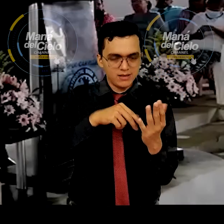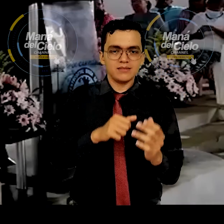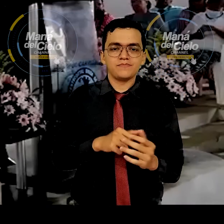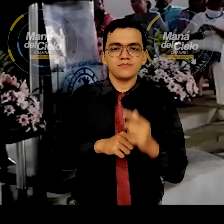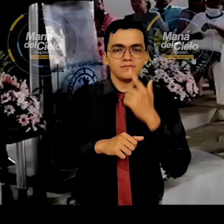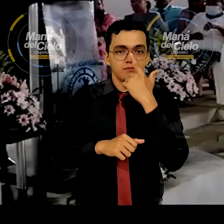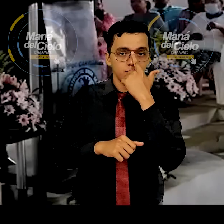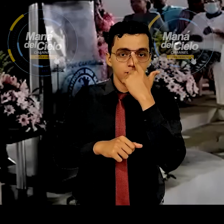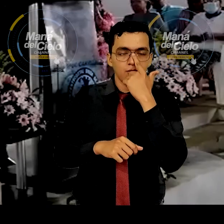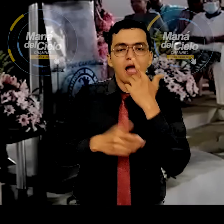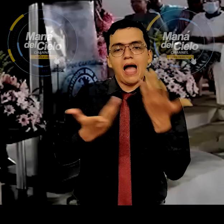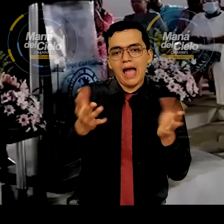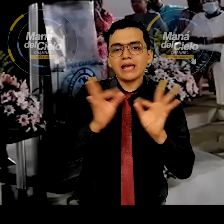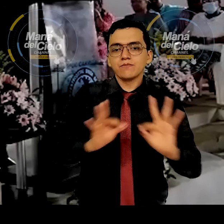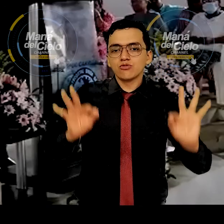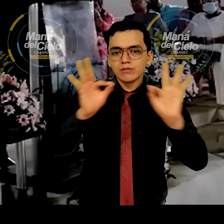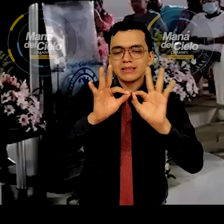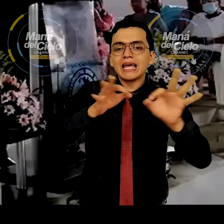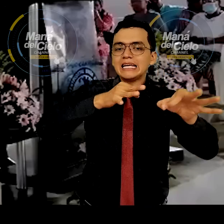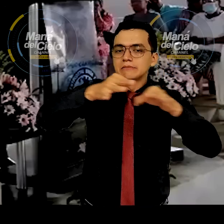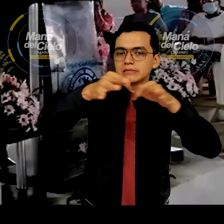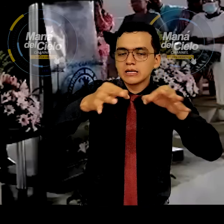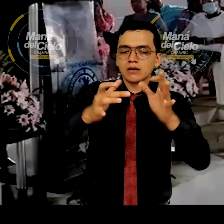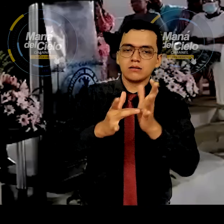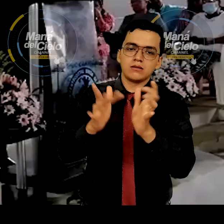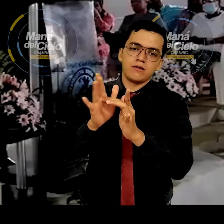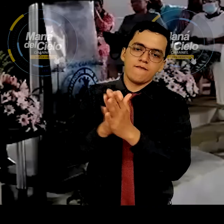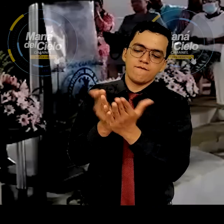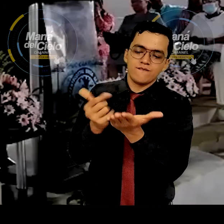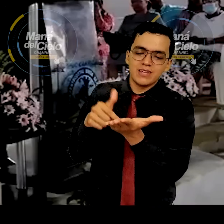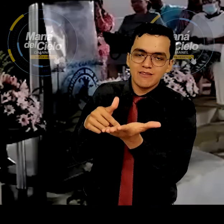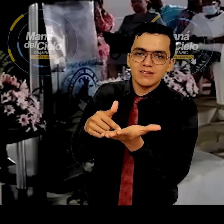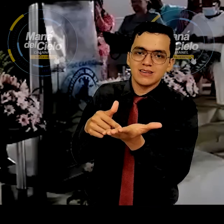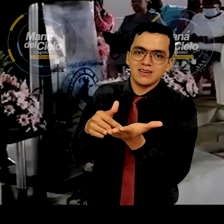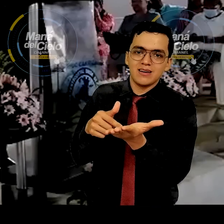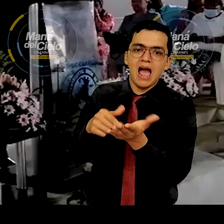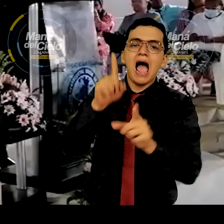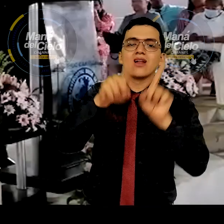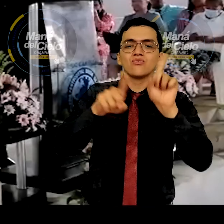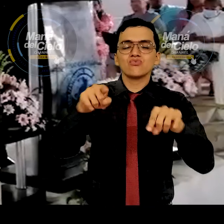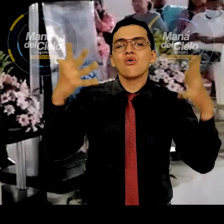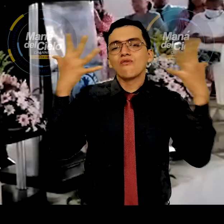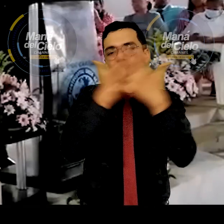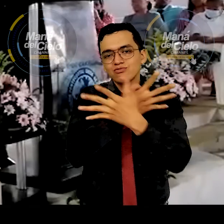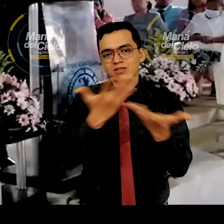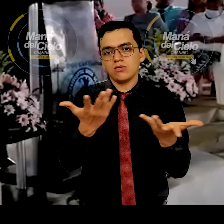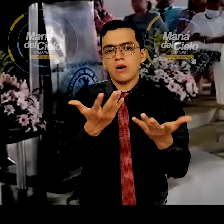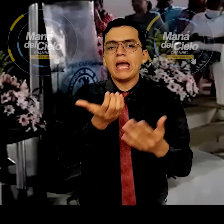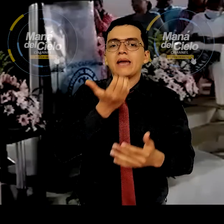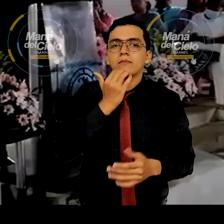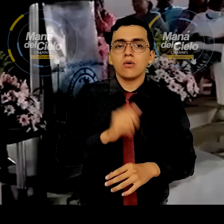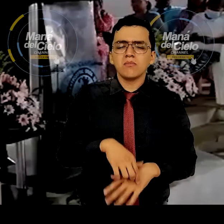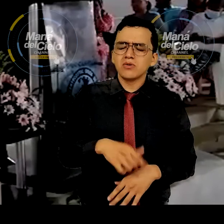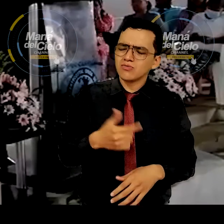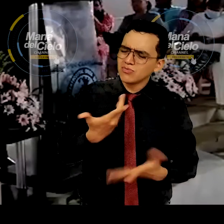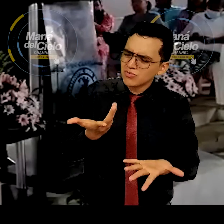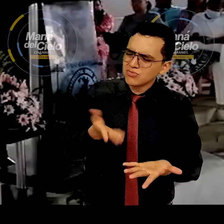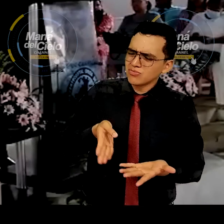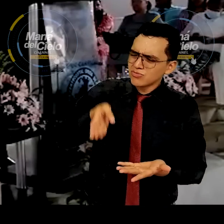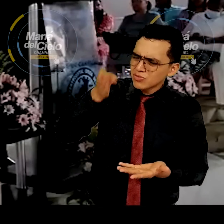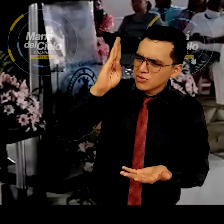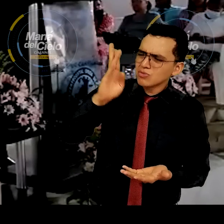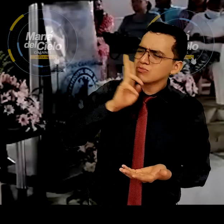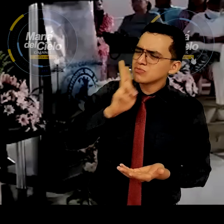con confusión. ¿Por qué Dios no me respondió? Yo estuve orando, saqué el día de